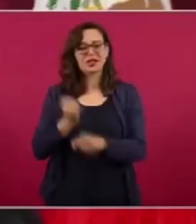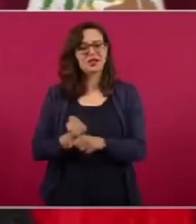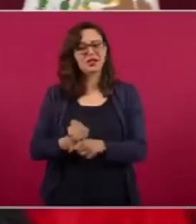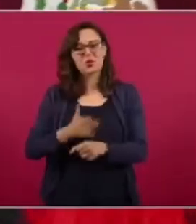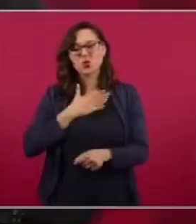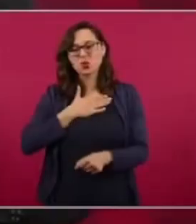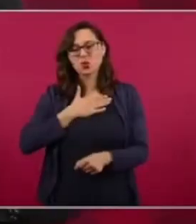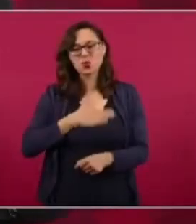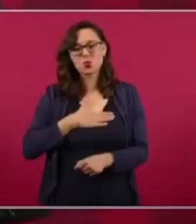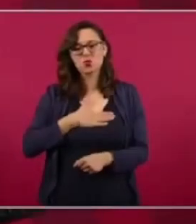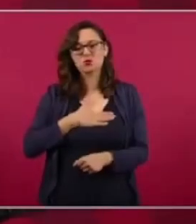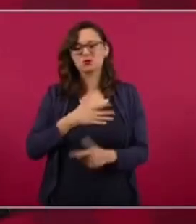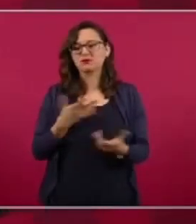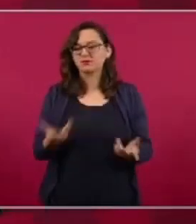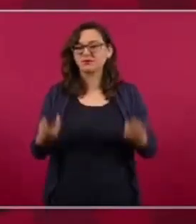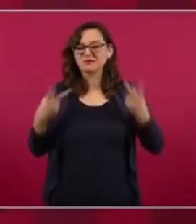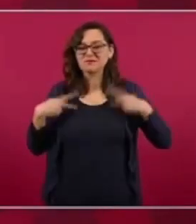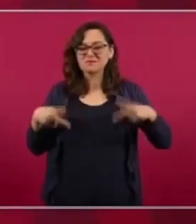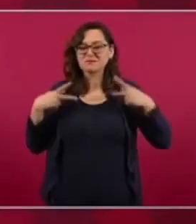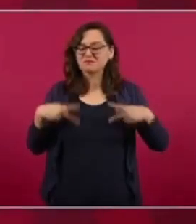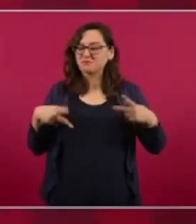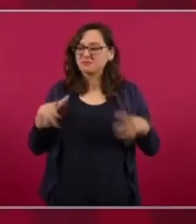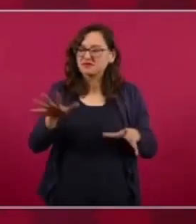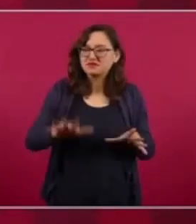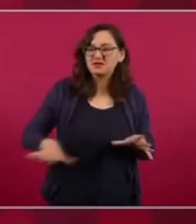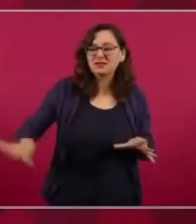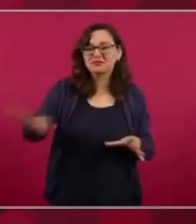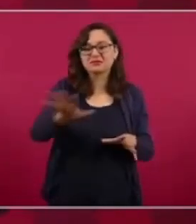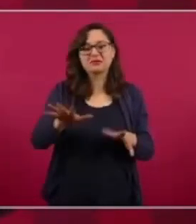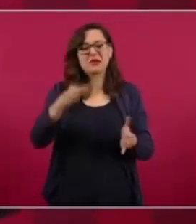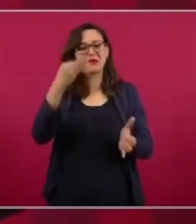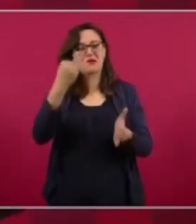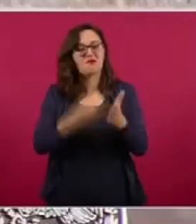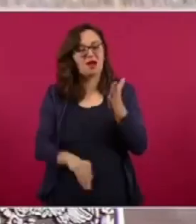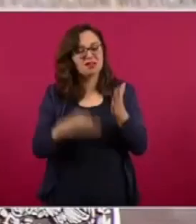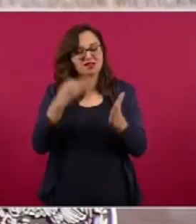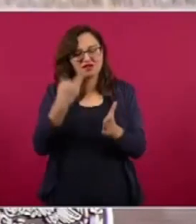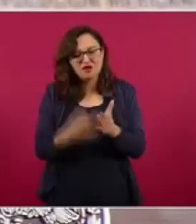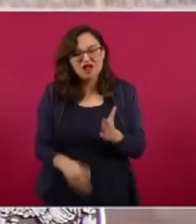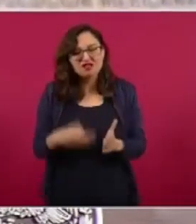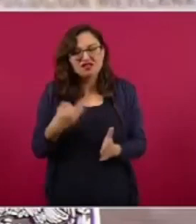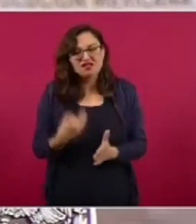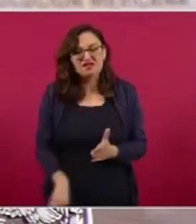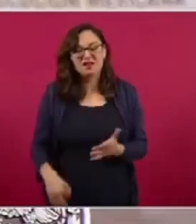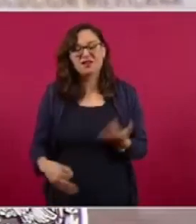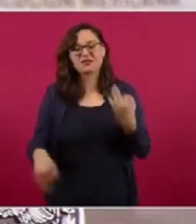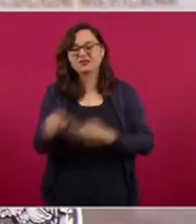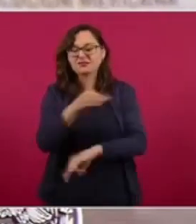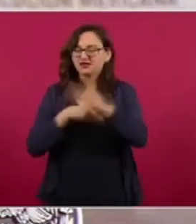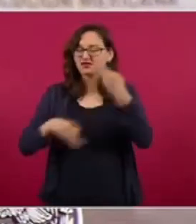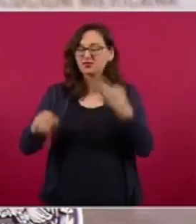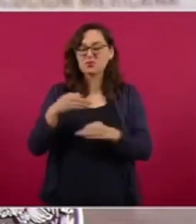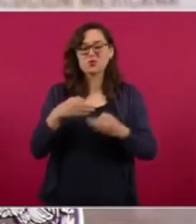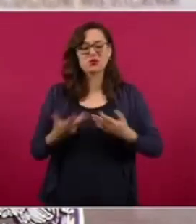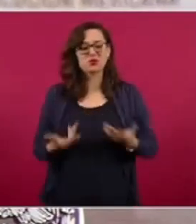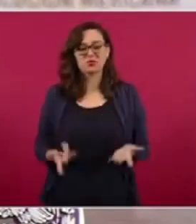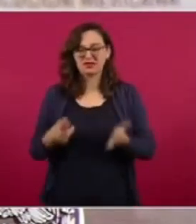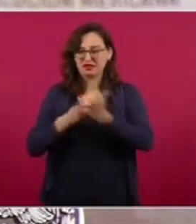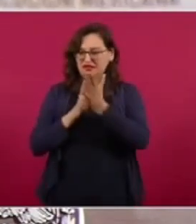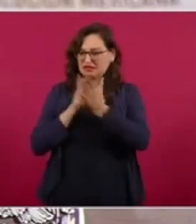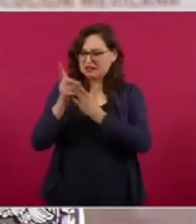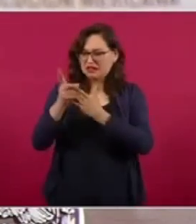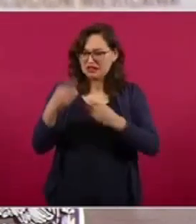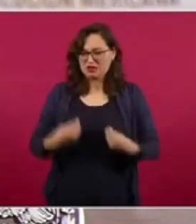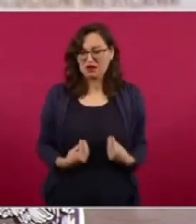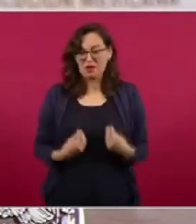a que la gente no tenga ni siquiera para lo más indispensable. Es el derecho a la vida, el principal de los